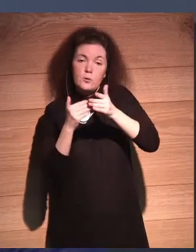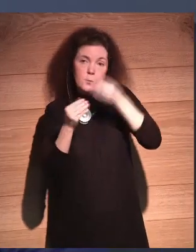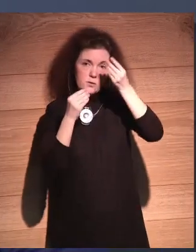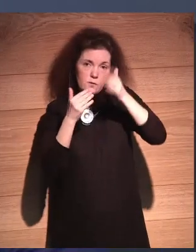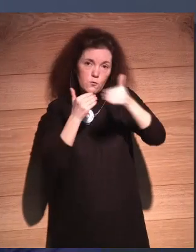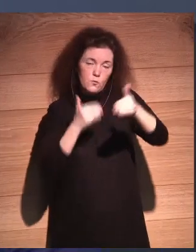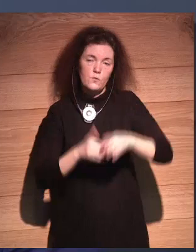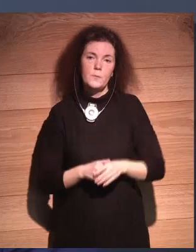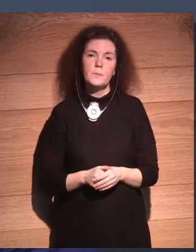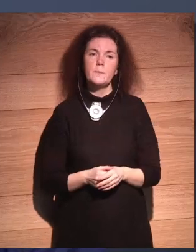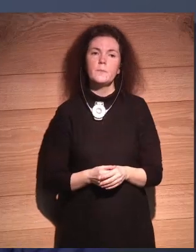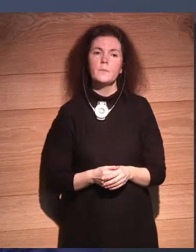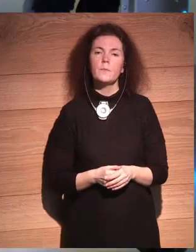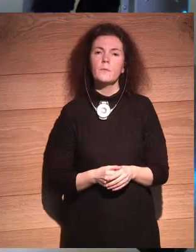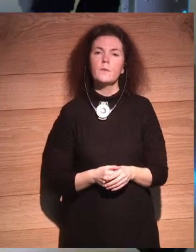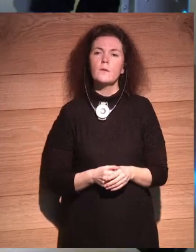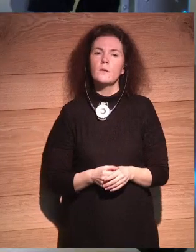futuro.